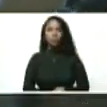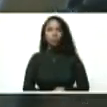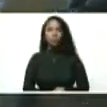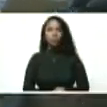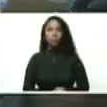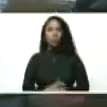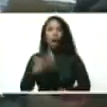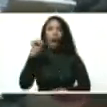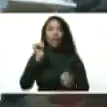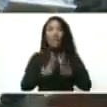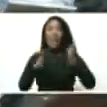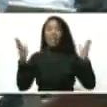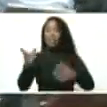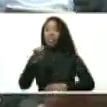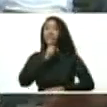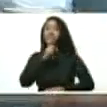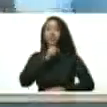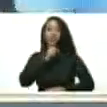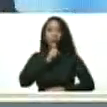Tenemos grandes retos.